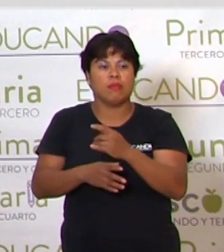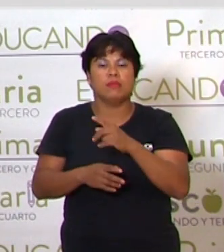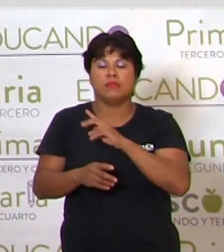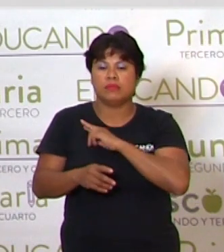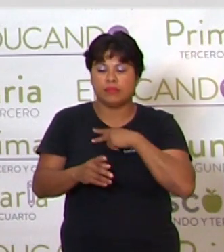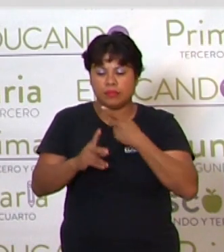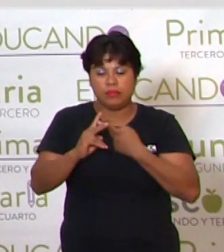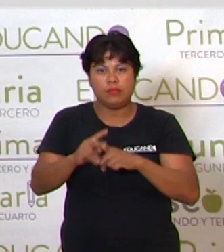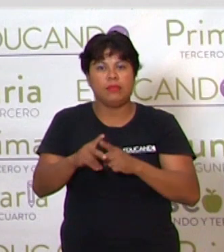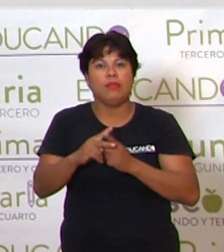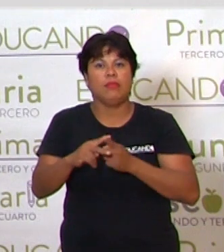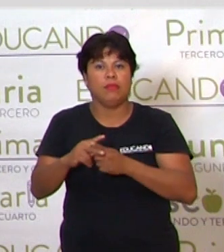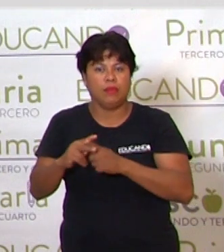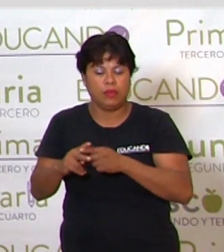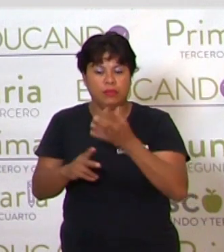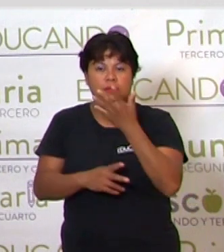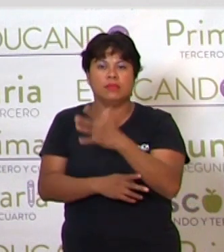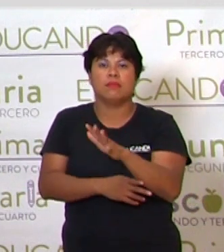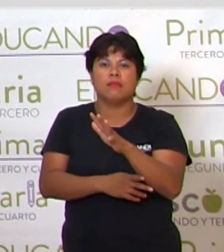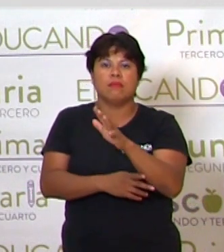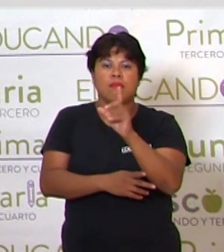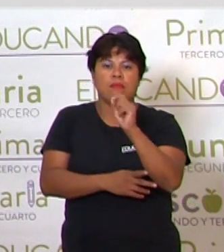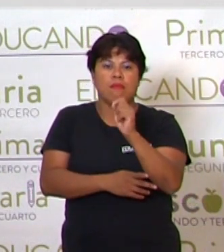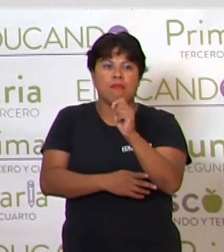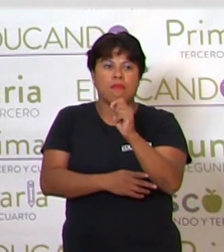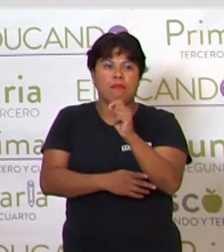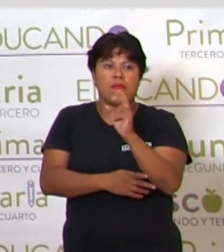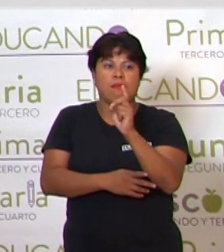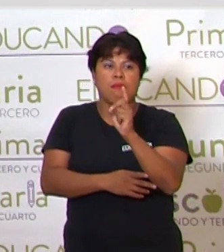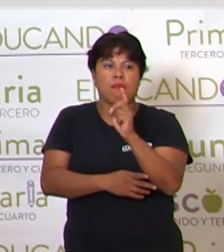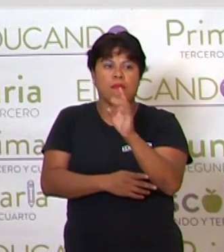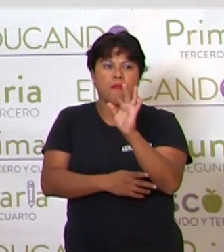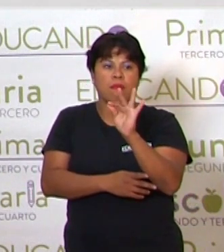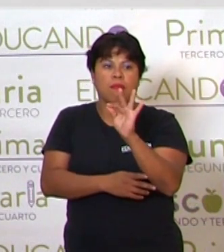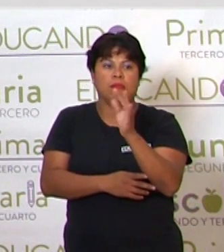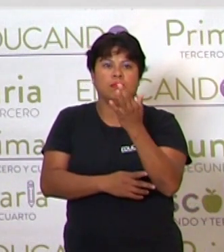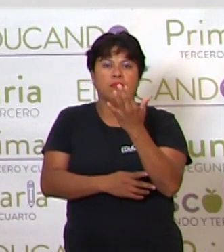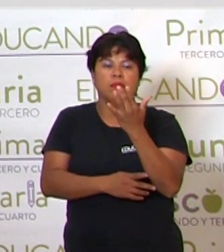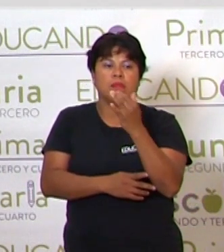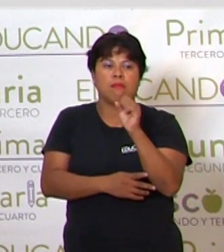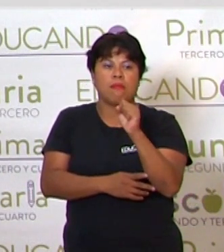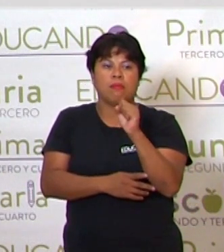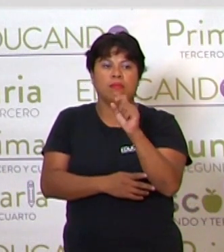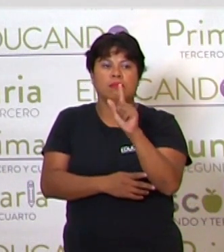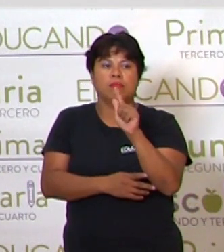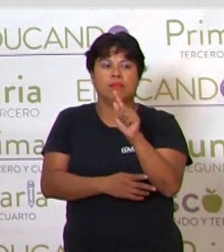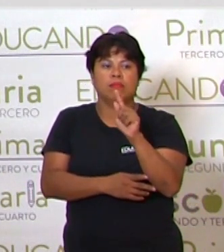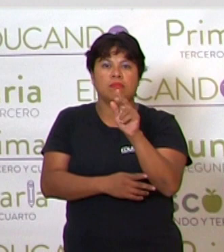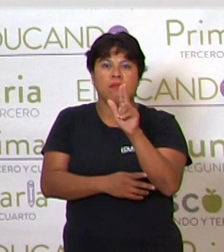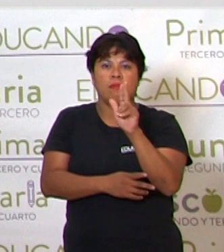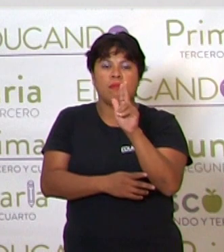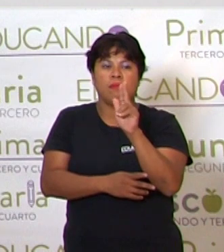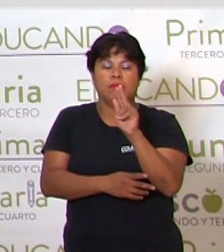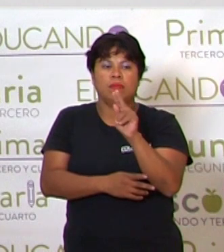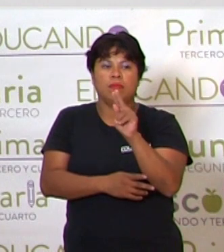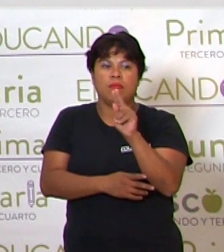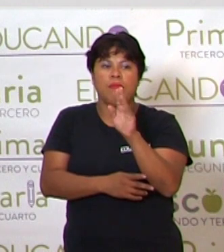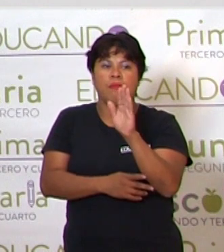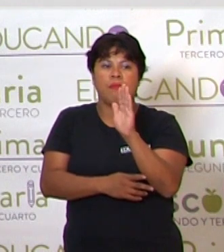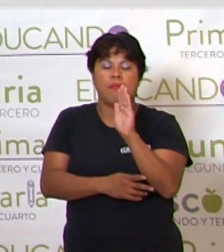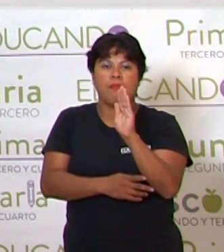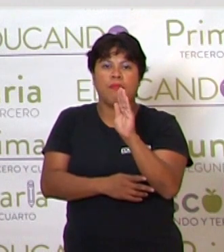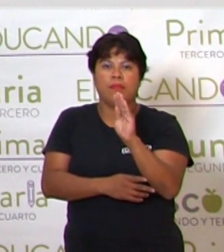empezamos a contar. 10, 20, 30, 40, 50, 60, 70,